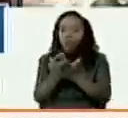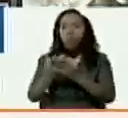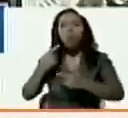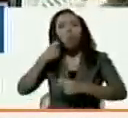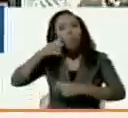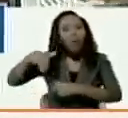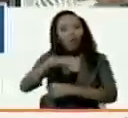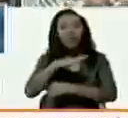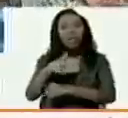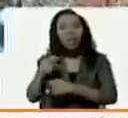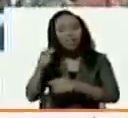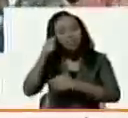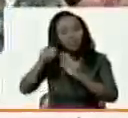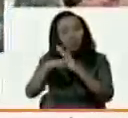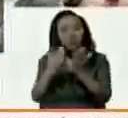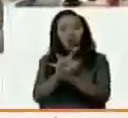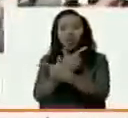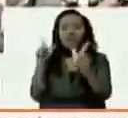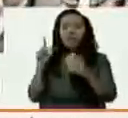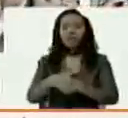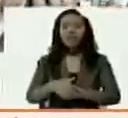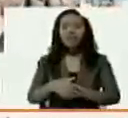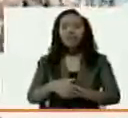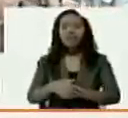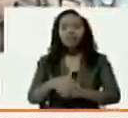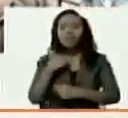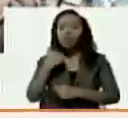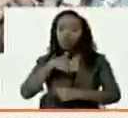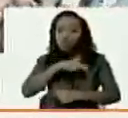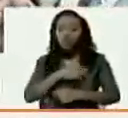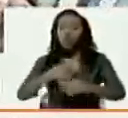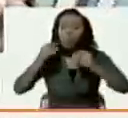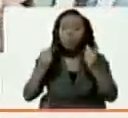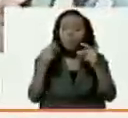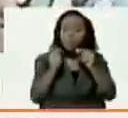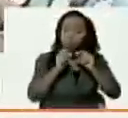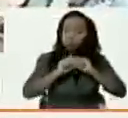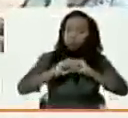con todos los pueblos libres del mundo. Y nosotros tenemos que reaccionar